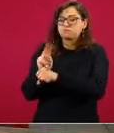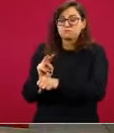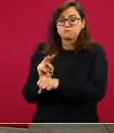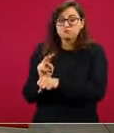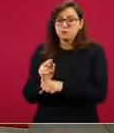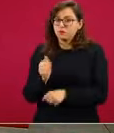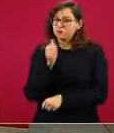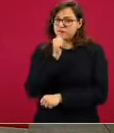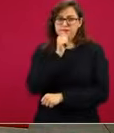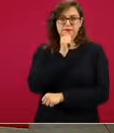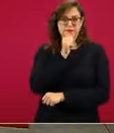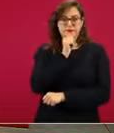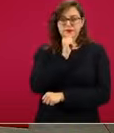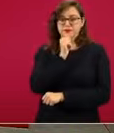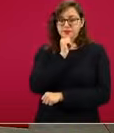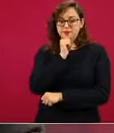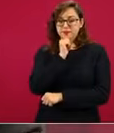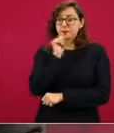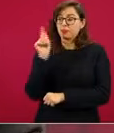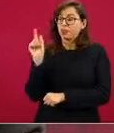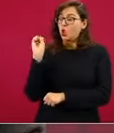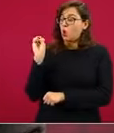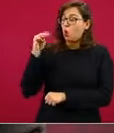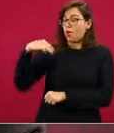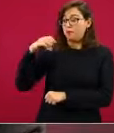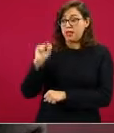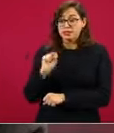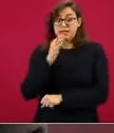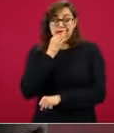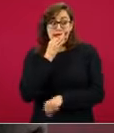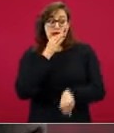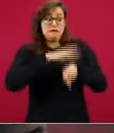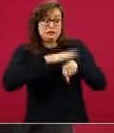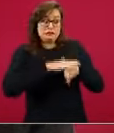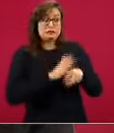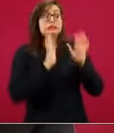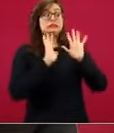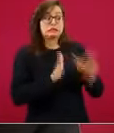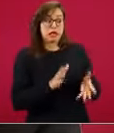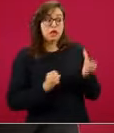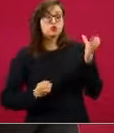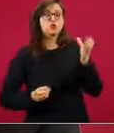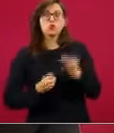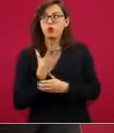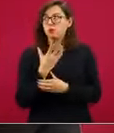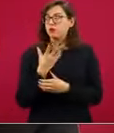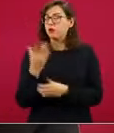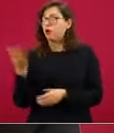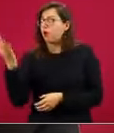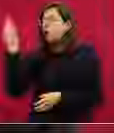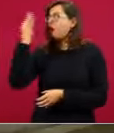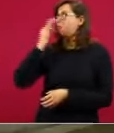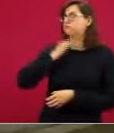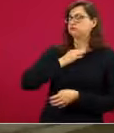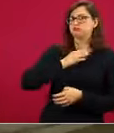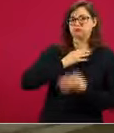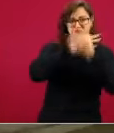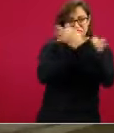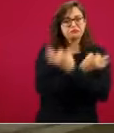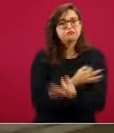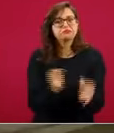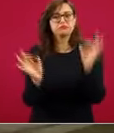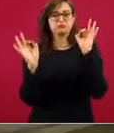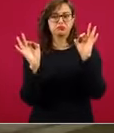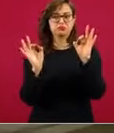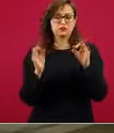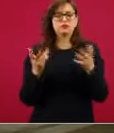tempranamente posible a través de la Organización Mundial de la Salud, porque para eso hay una red global de vigilancia, originalmente